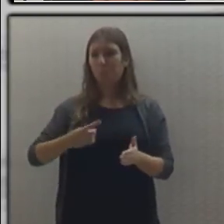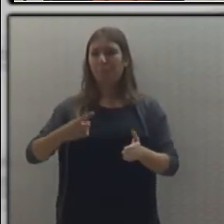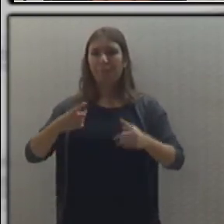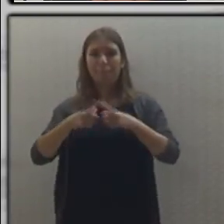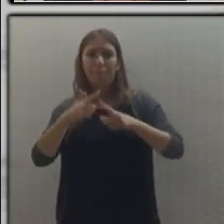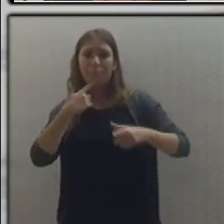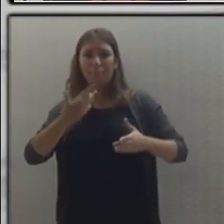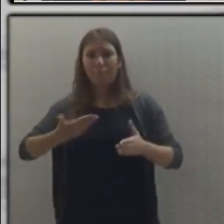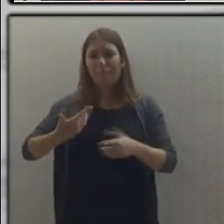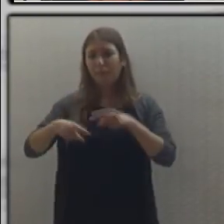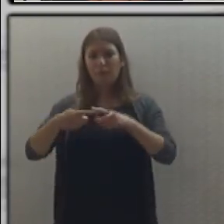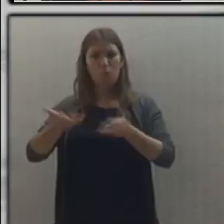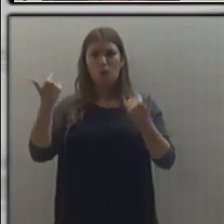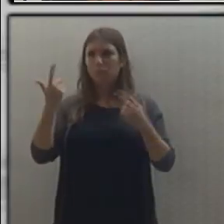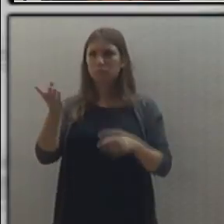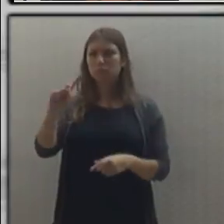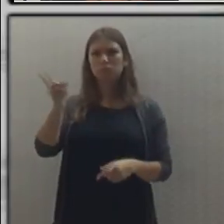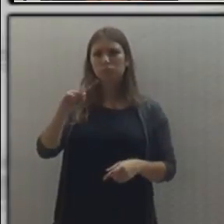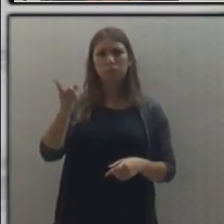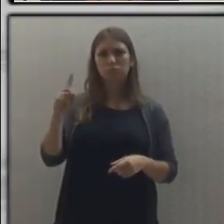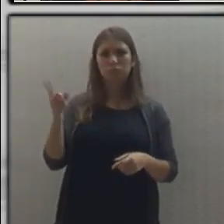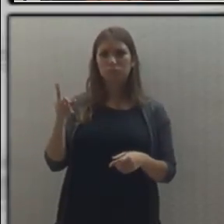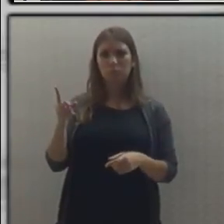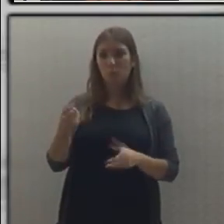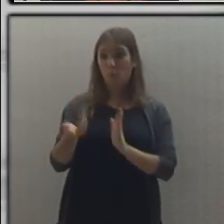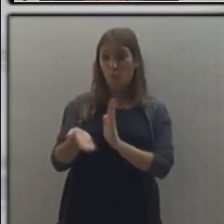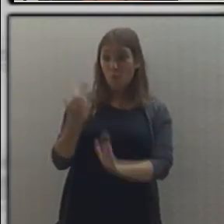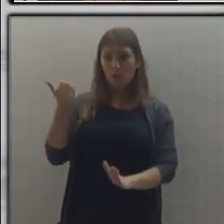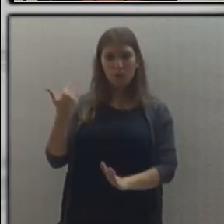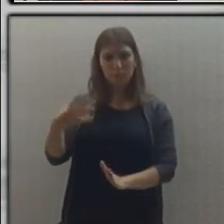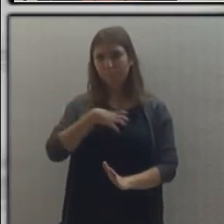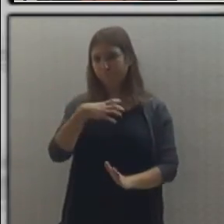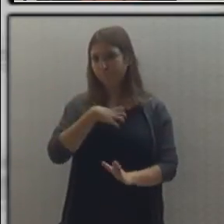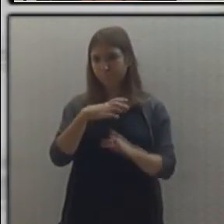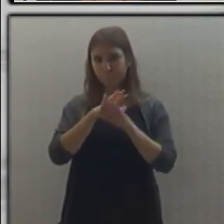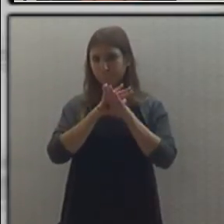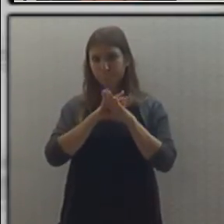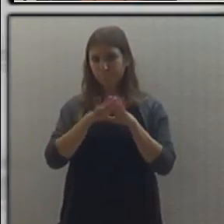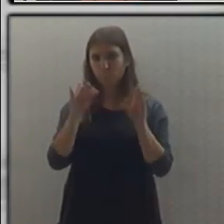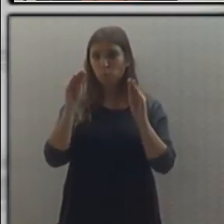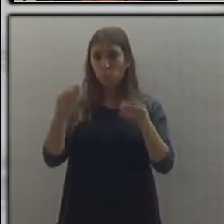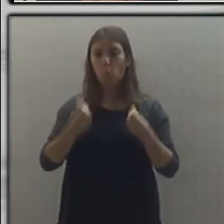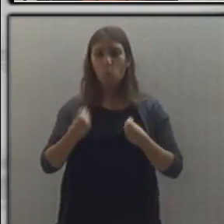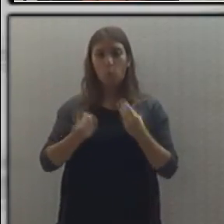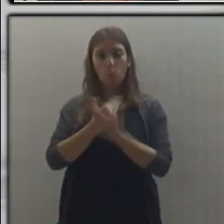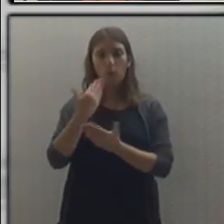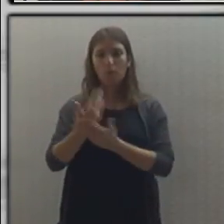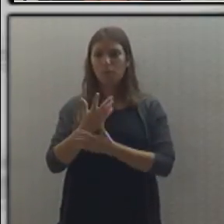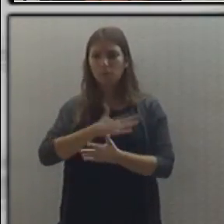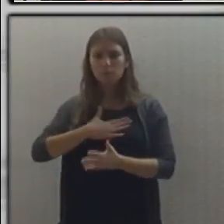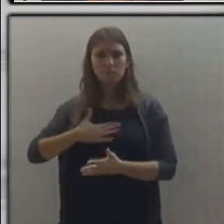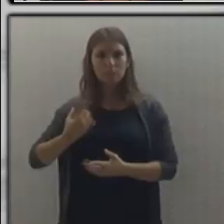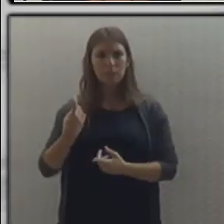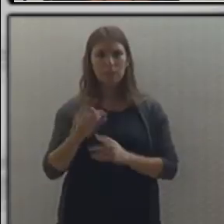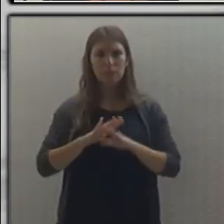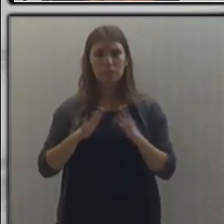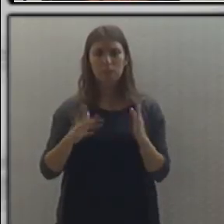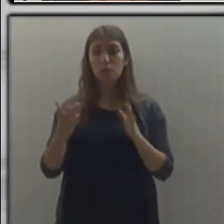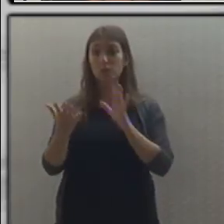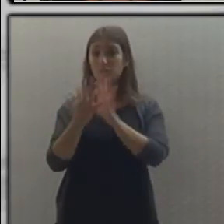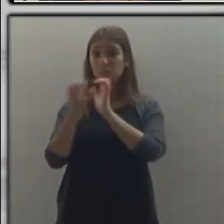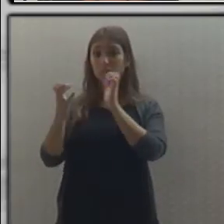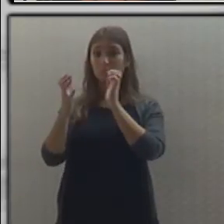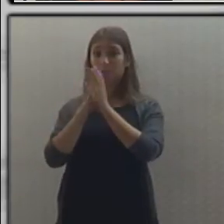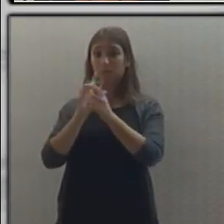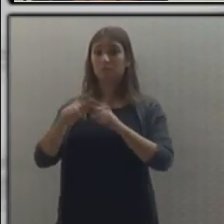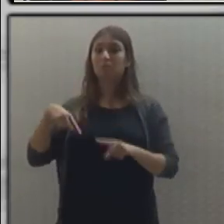persona mayor no quiere, porque no puede asumir el cambio de eliminar el bidé en las actividades de su vida cotidiana. O sea, un consenso y desde allí